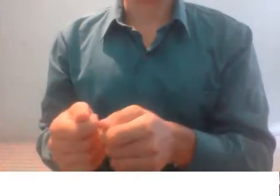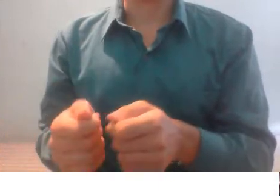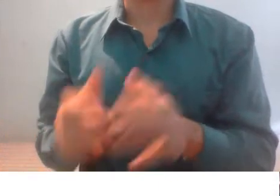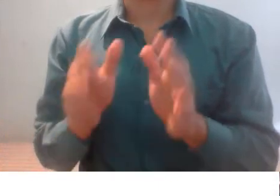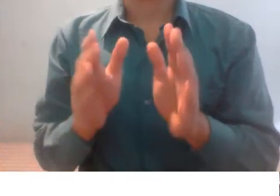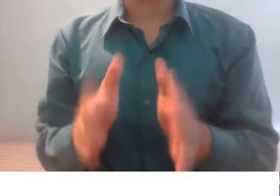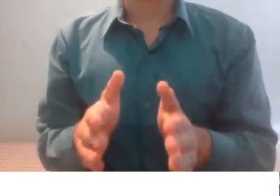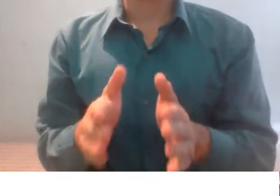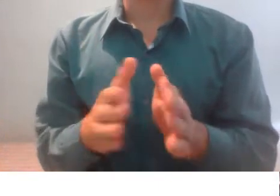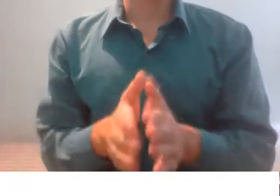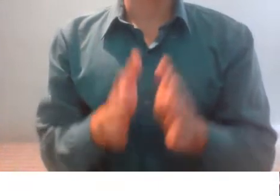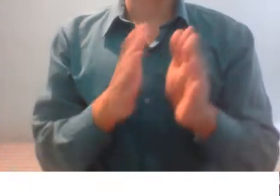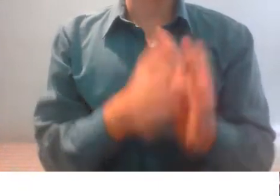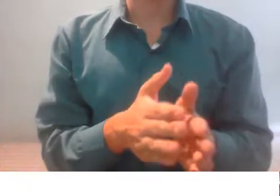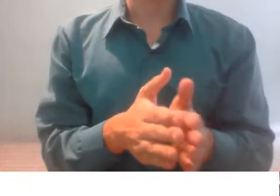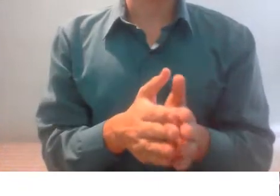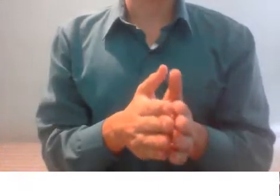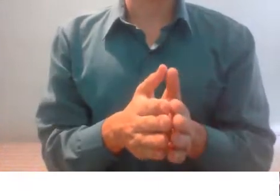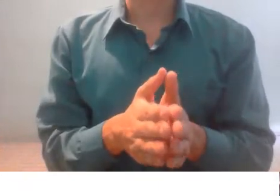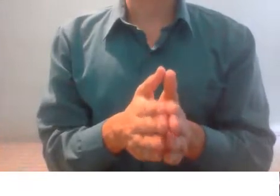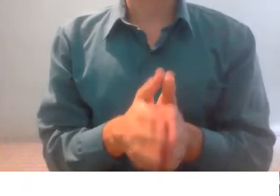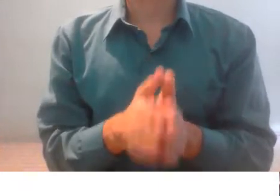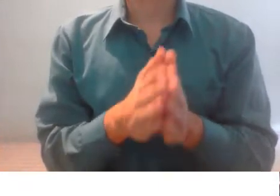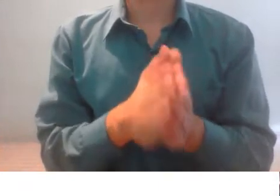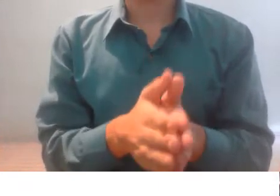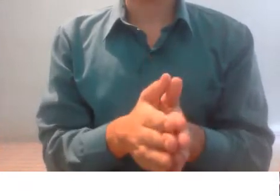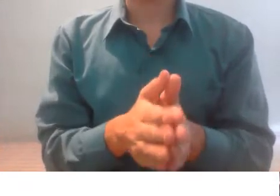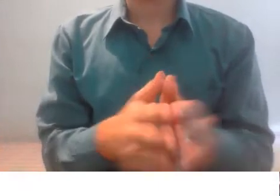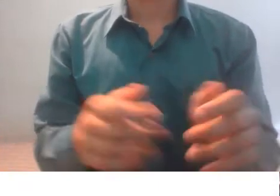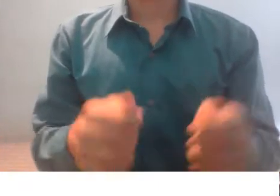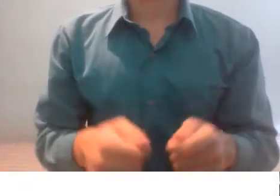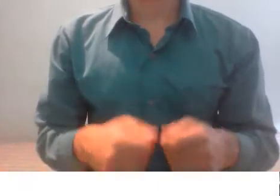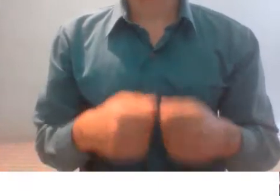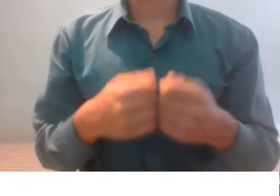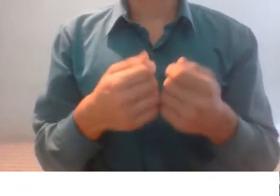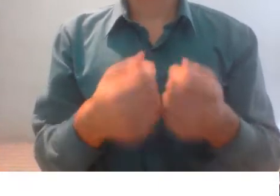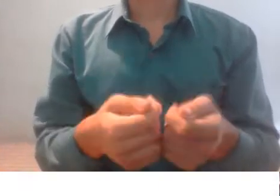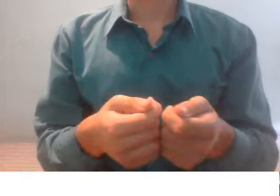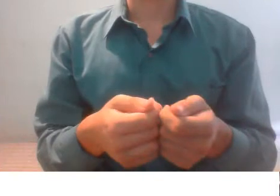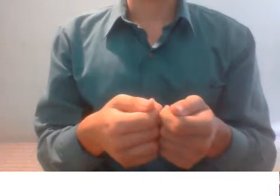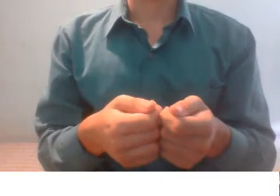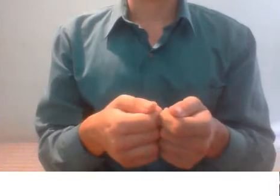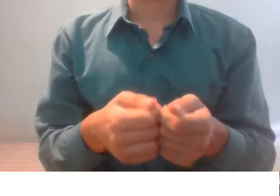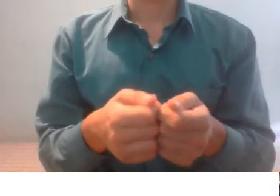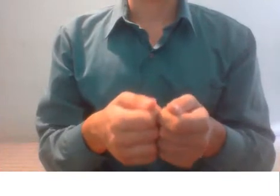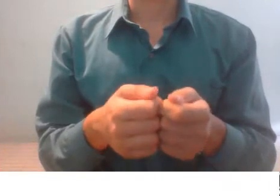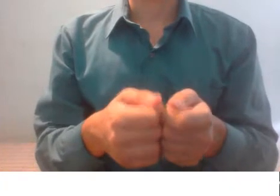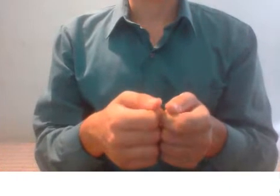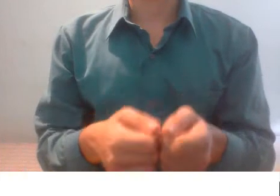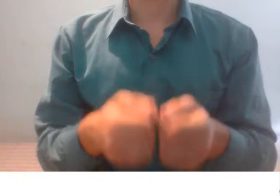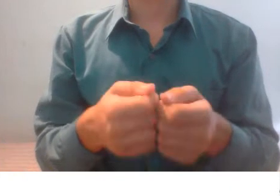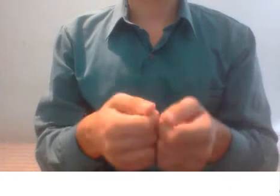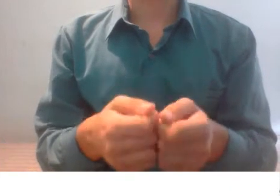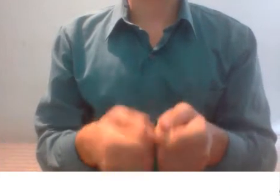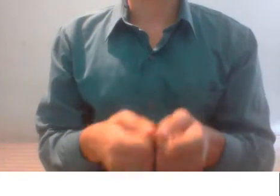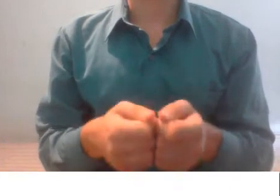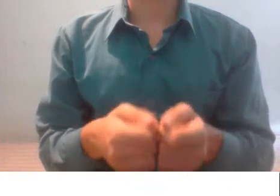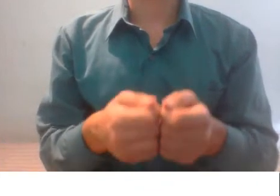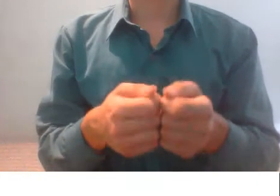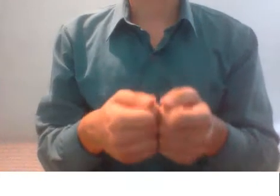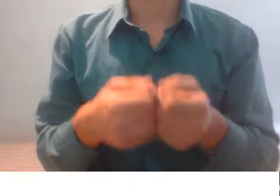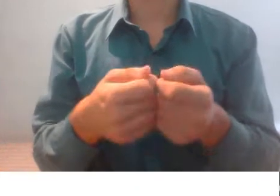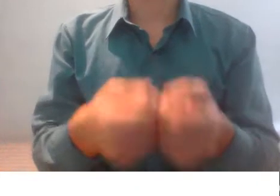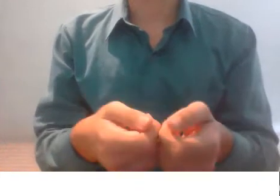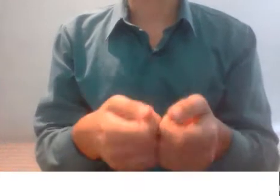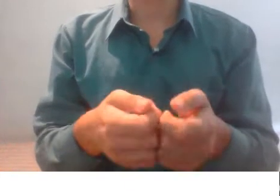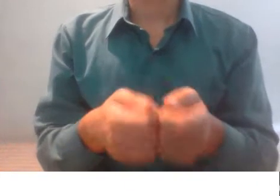la empresa, porque recordemos que incluso desde antes que iniciara la pandemia, Interjet ya contaba con problemas económicos bastante graves, que a pesar de que